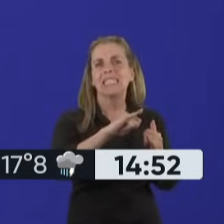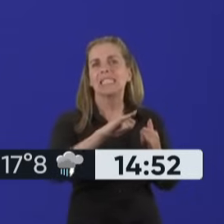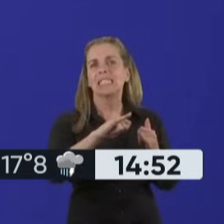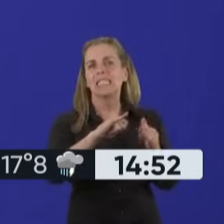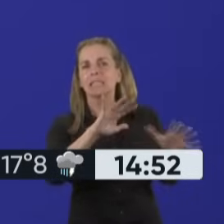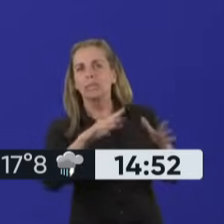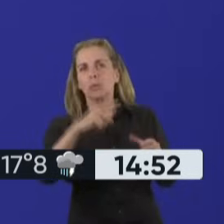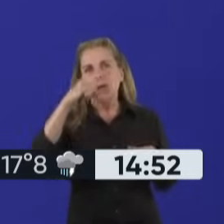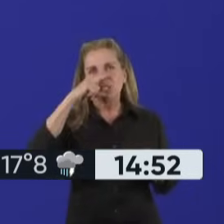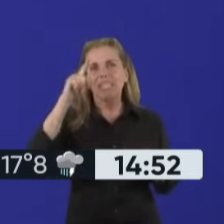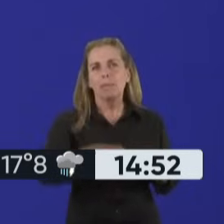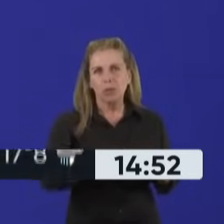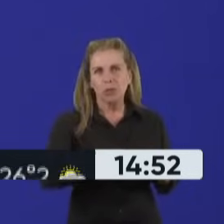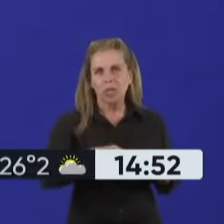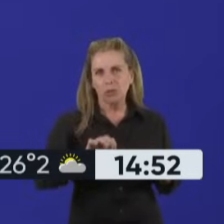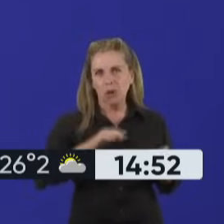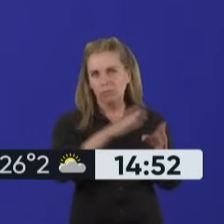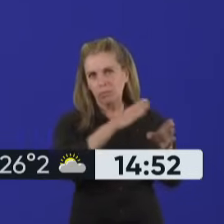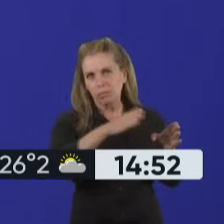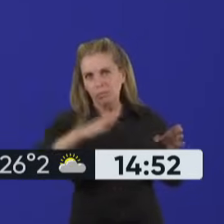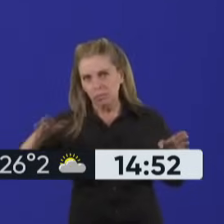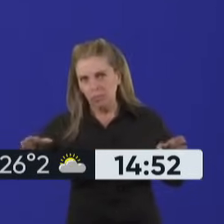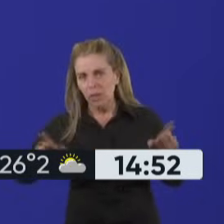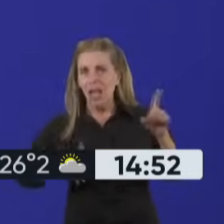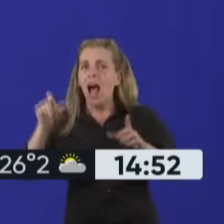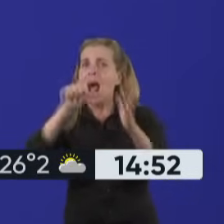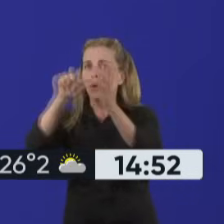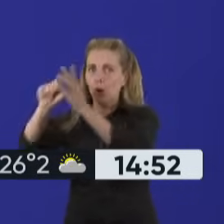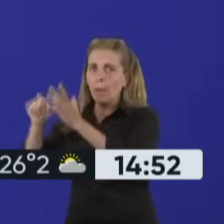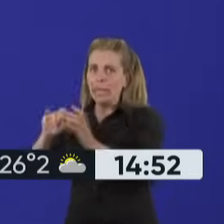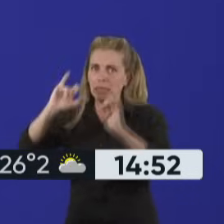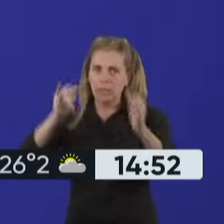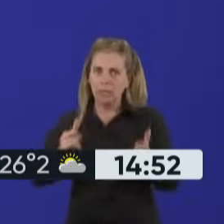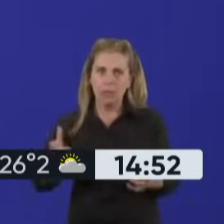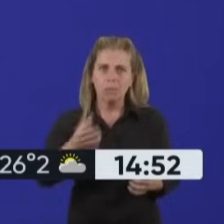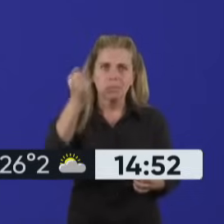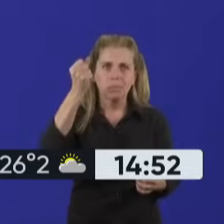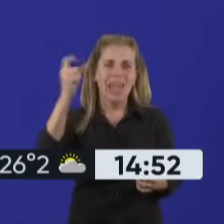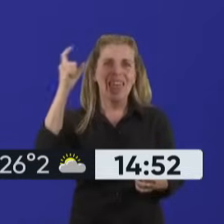7%. De hecho, en los procesos de convergencia hay países que han logrado crecer a tasas del 10%